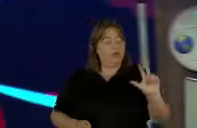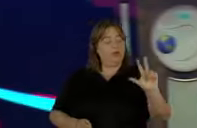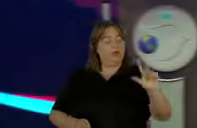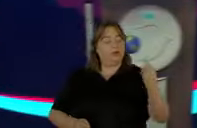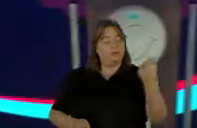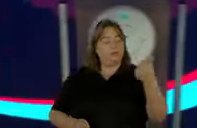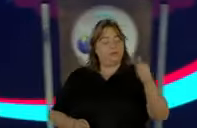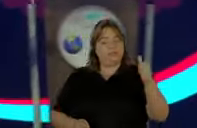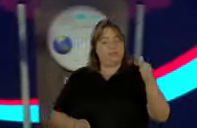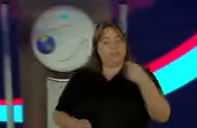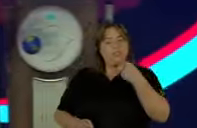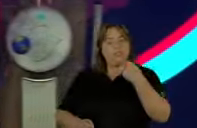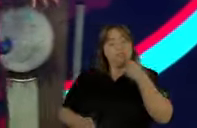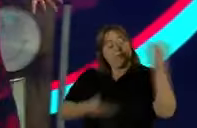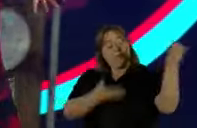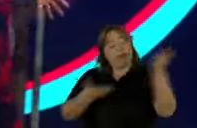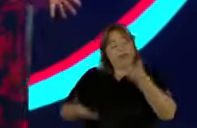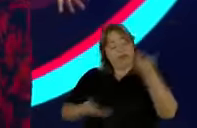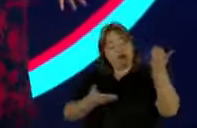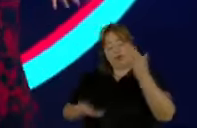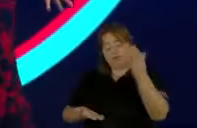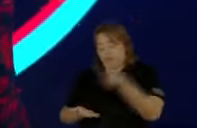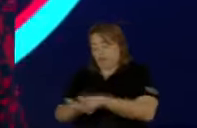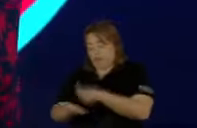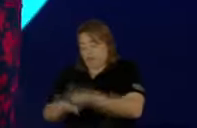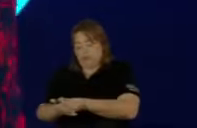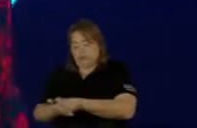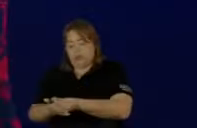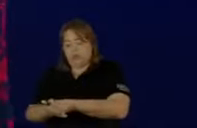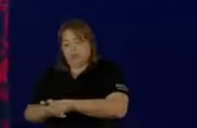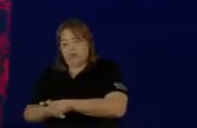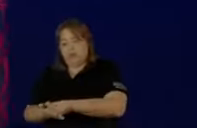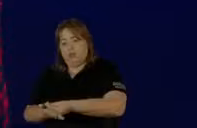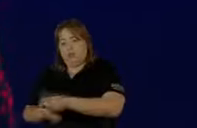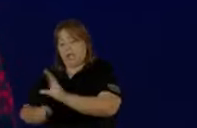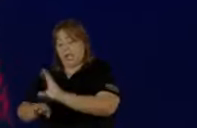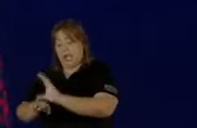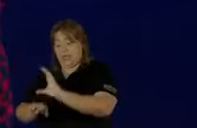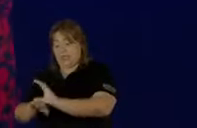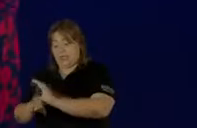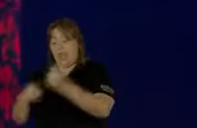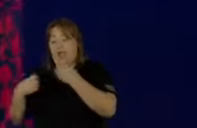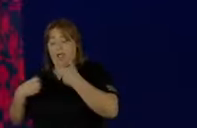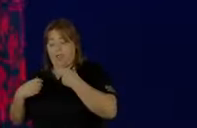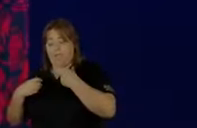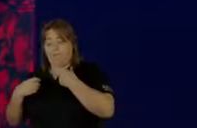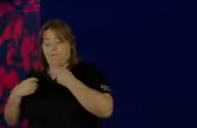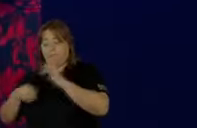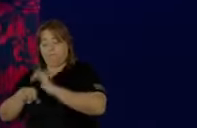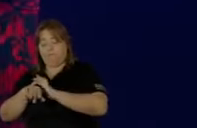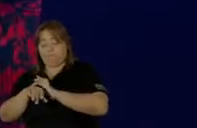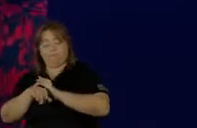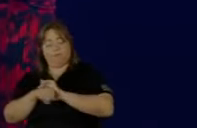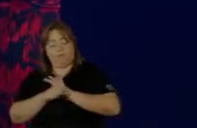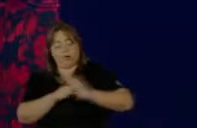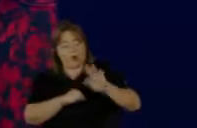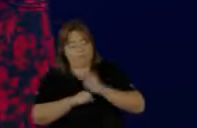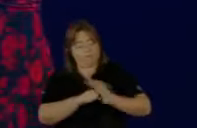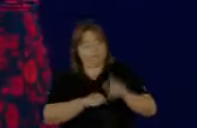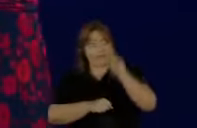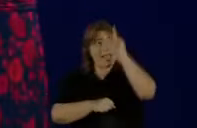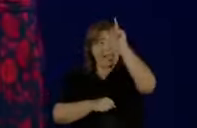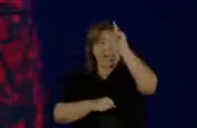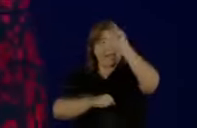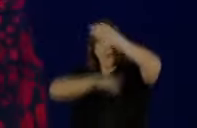al alfolí y haya alimento en nuestra casa. Y que probemos a Dios en esto, si no abrirá la ventana de los cielos y